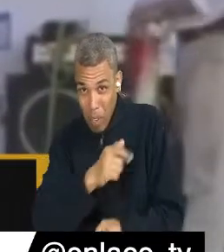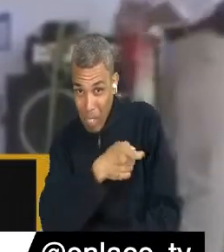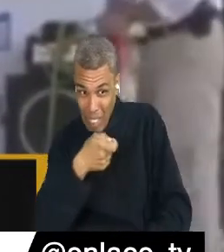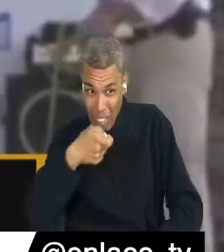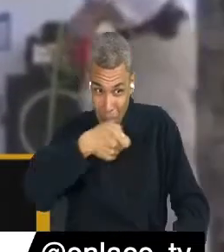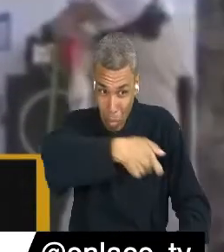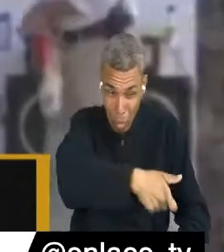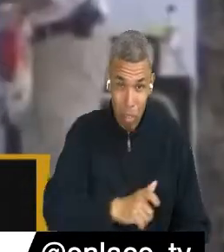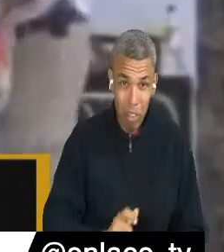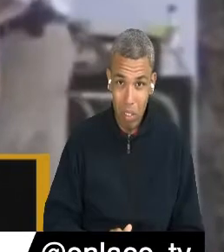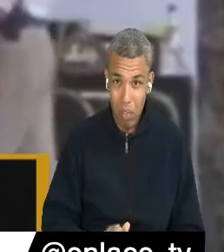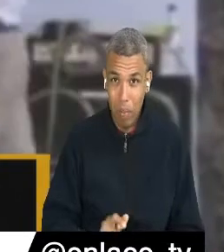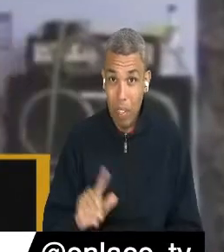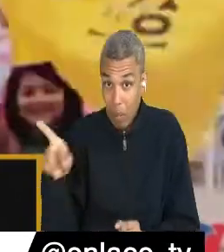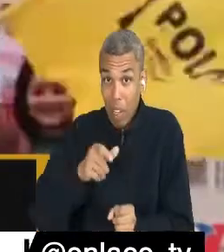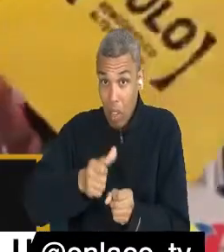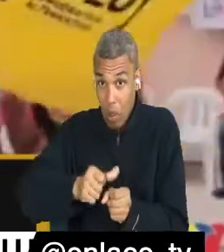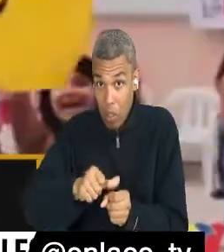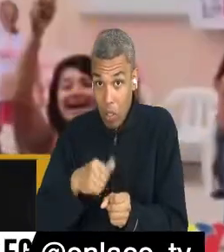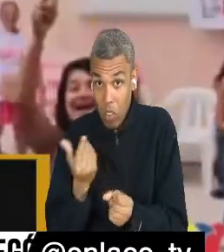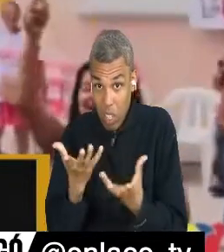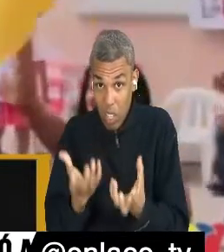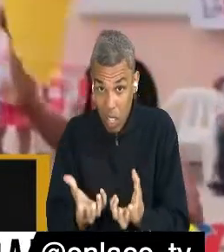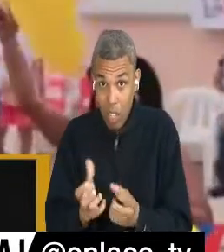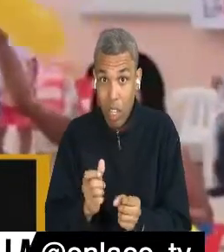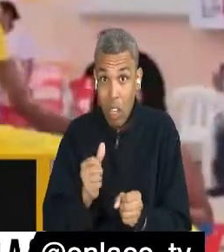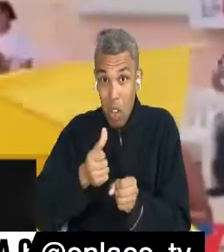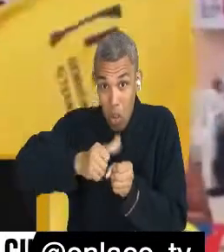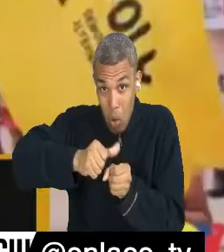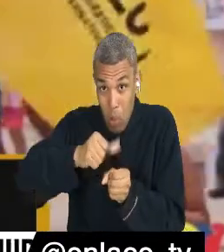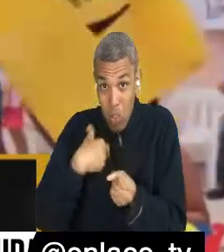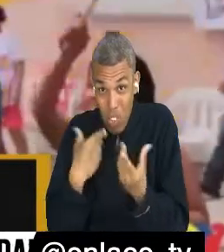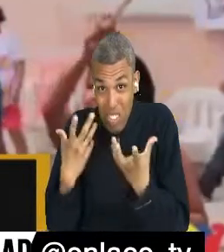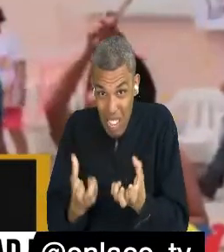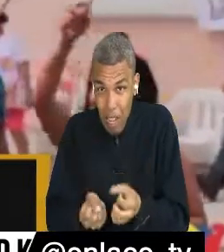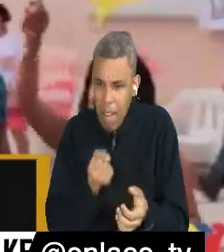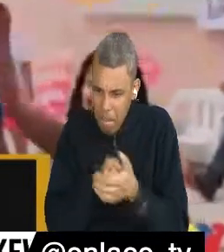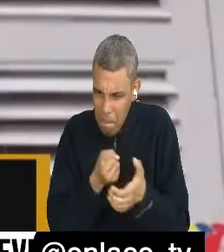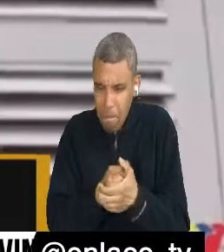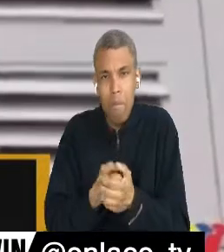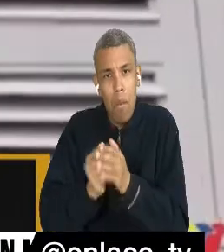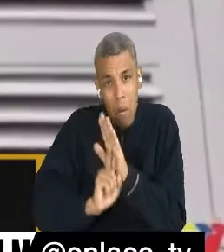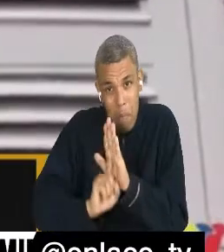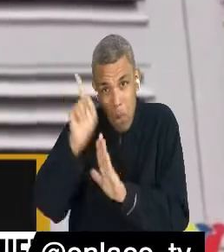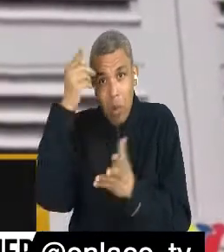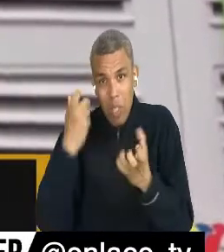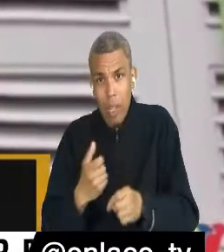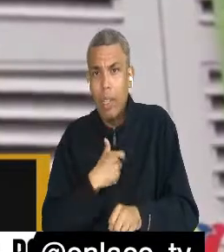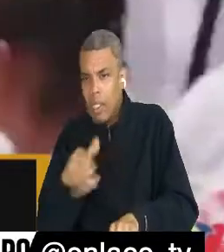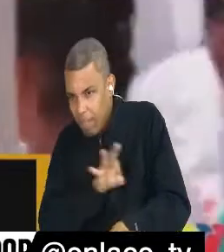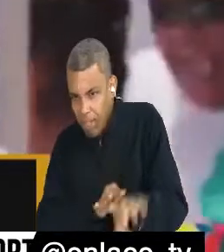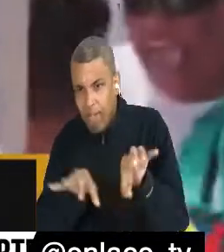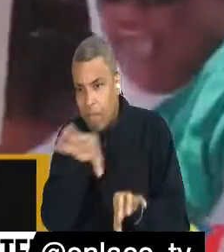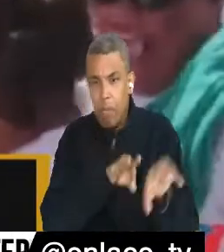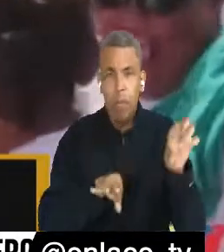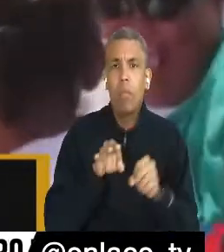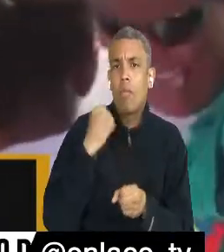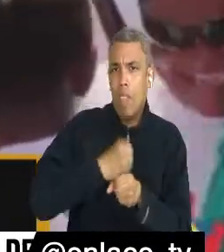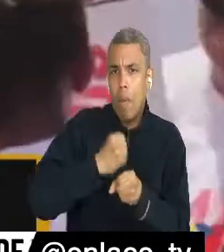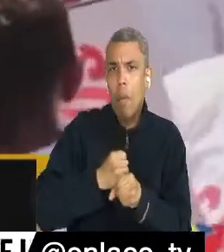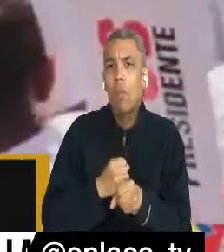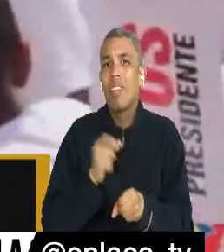Ecopetrol quiere ser esa empresa pujante, contratando más gente, necesitamos esa